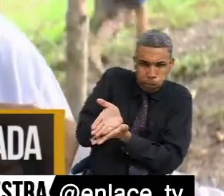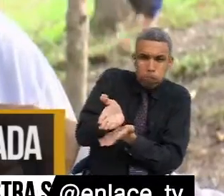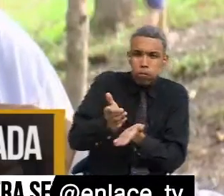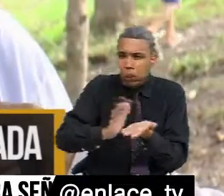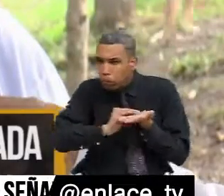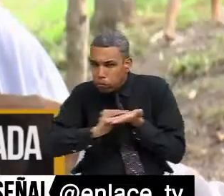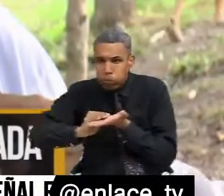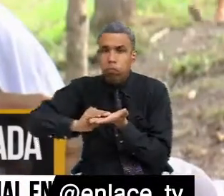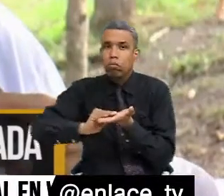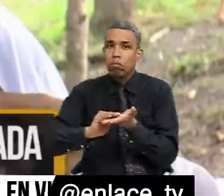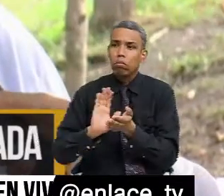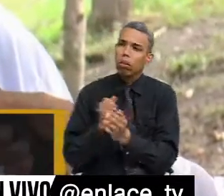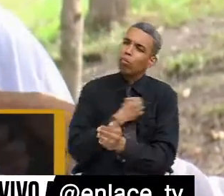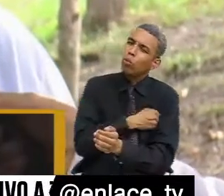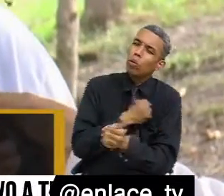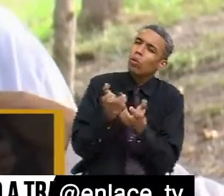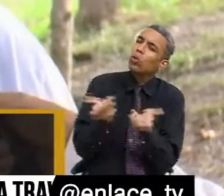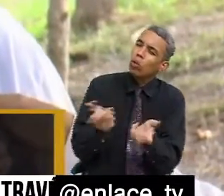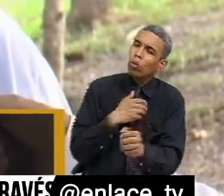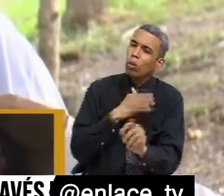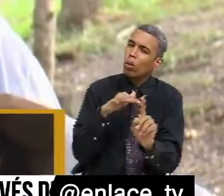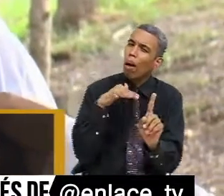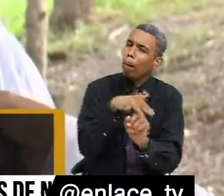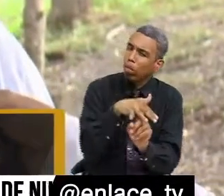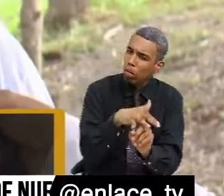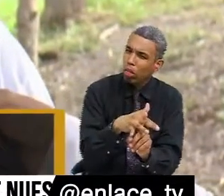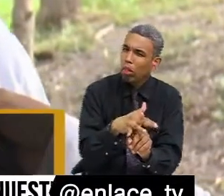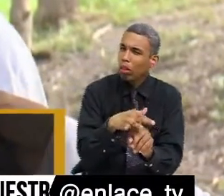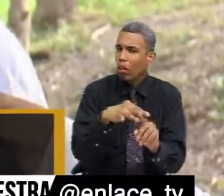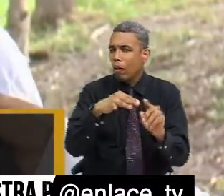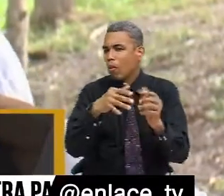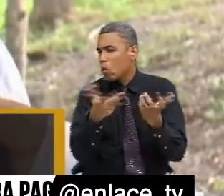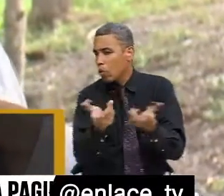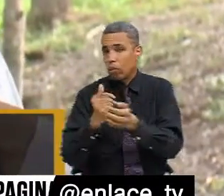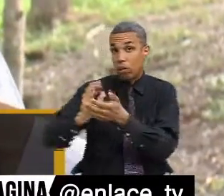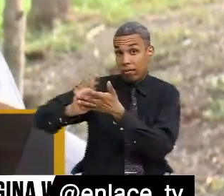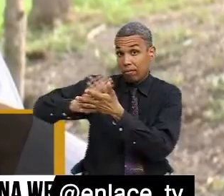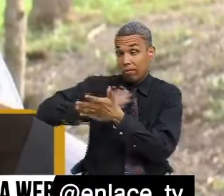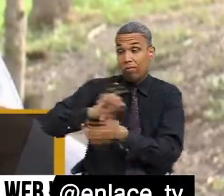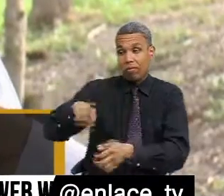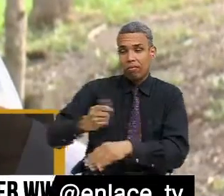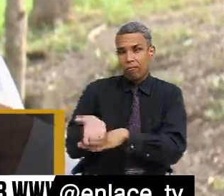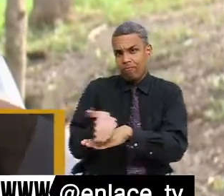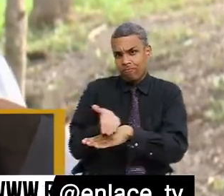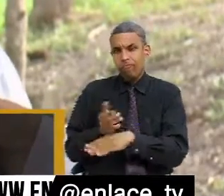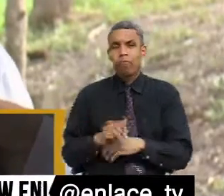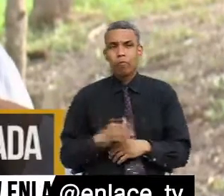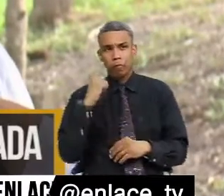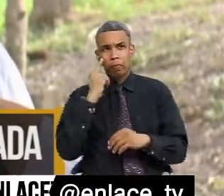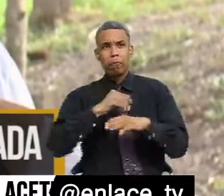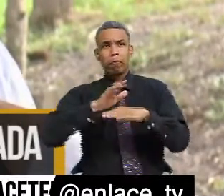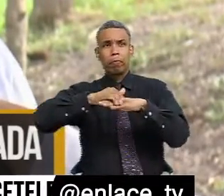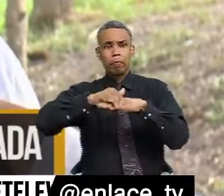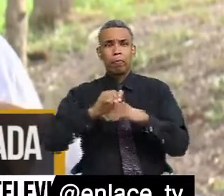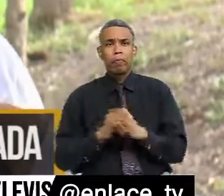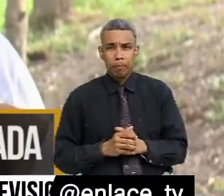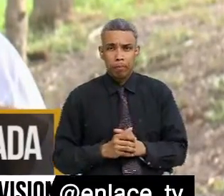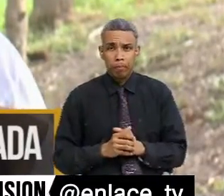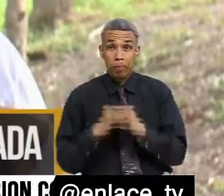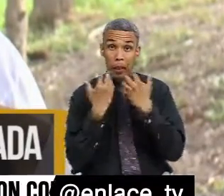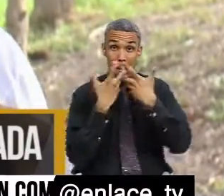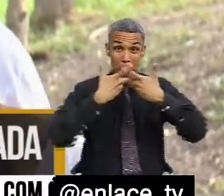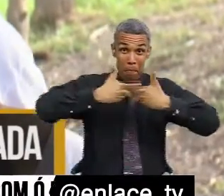invitación que me realiza la comunidad, los pobladores aquí que están organizados, me envían la invitación para escuchar a la